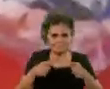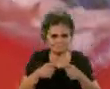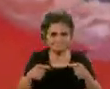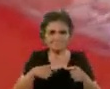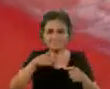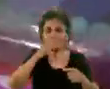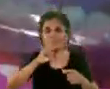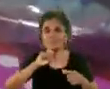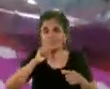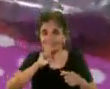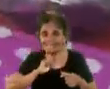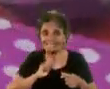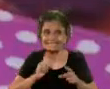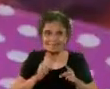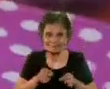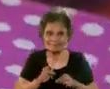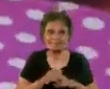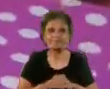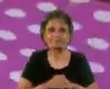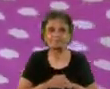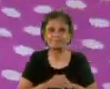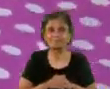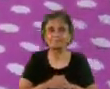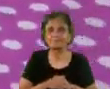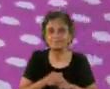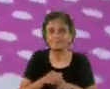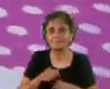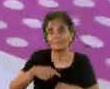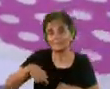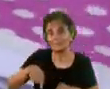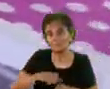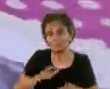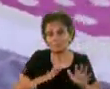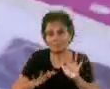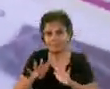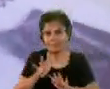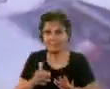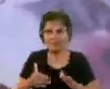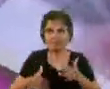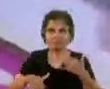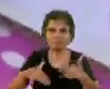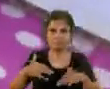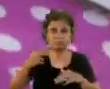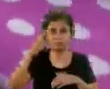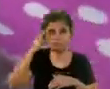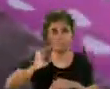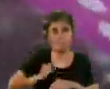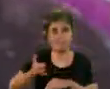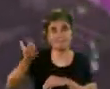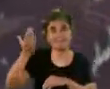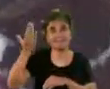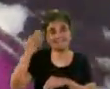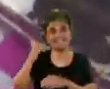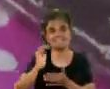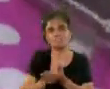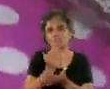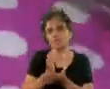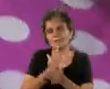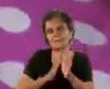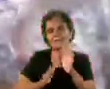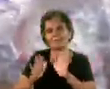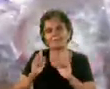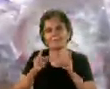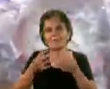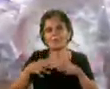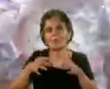chupetines y Oreos bañadas. Sí, es la mejor temporada, yo preparándome a full, hace 9 años que hago chocolate y bueno, esto es lo que más me gusta hacer, lo que son los